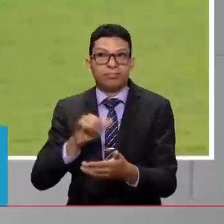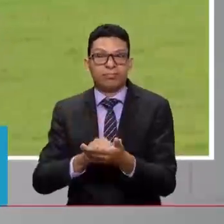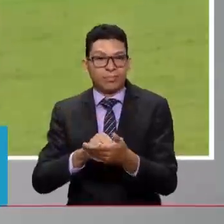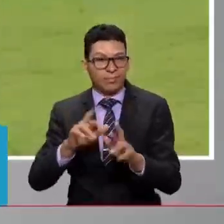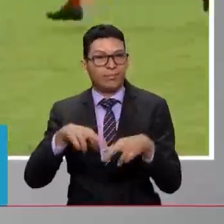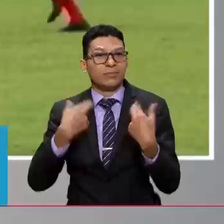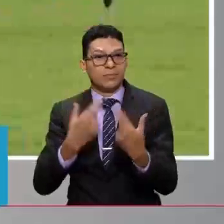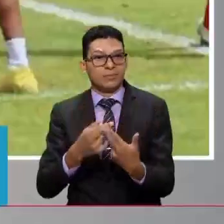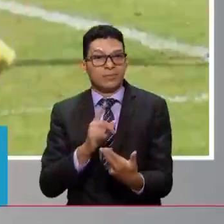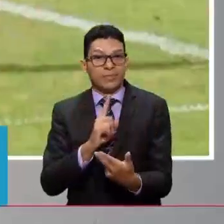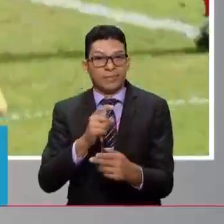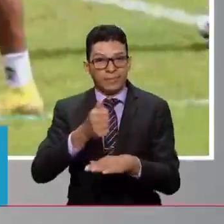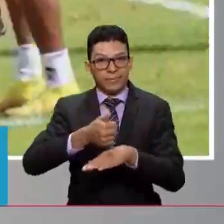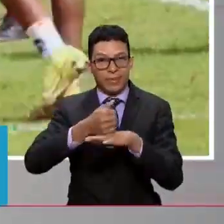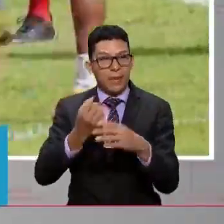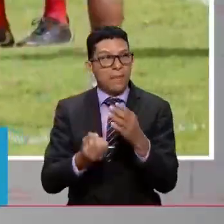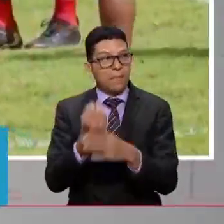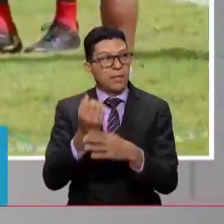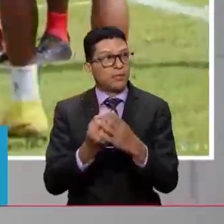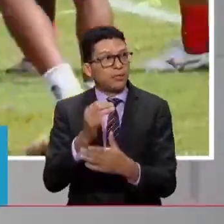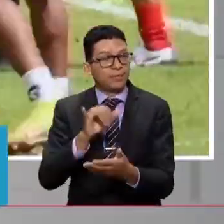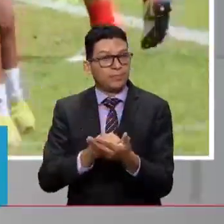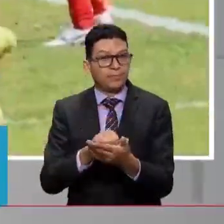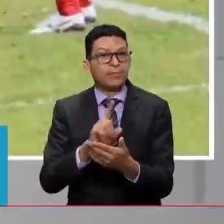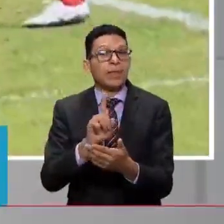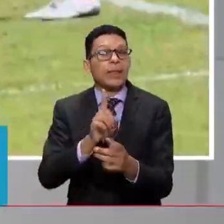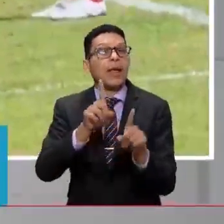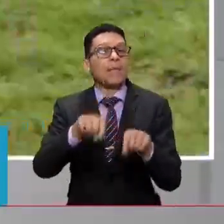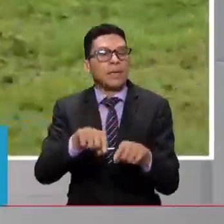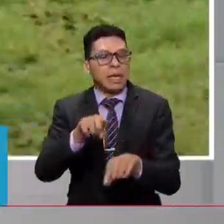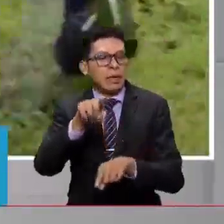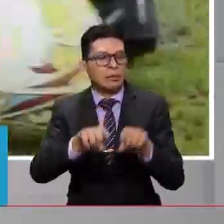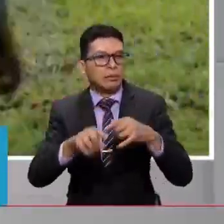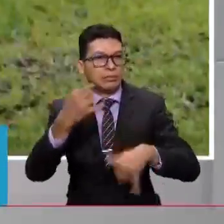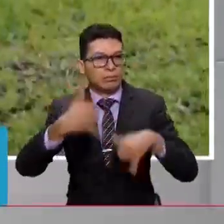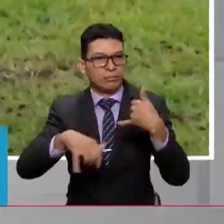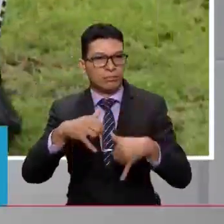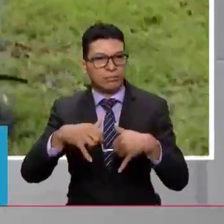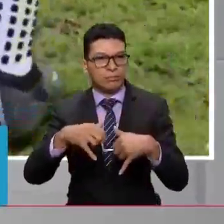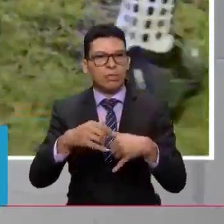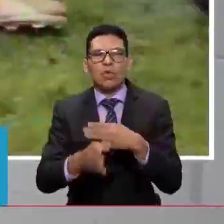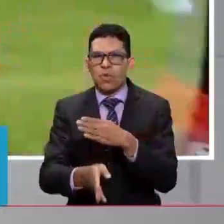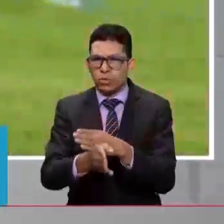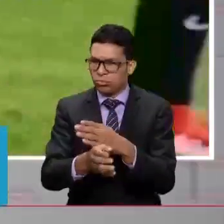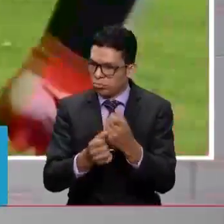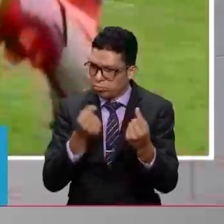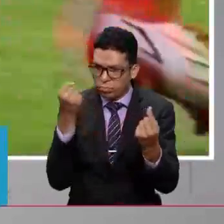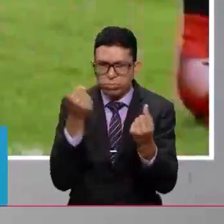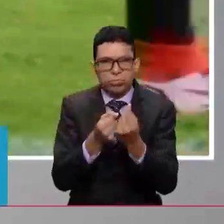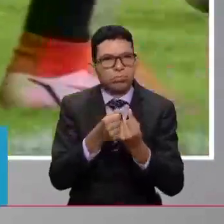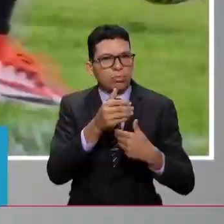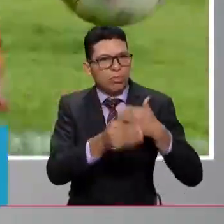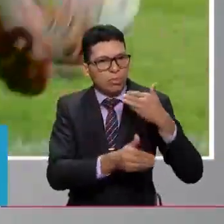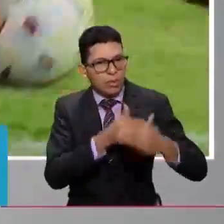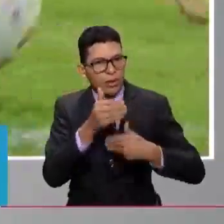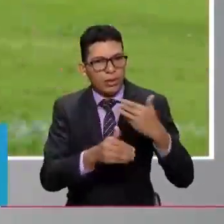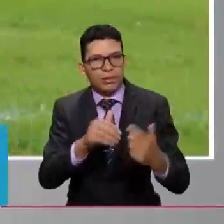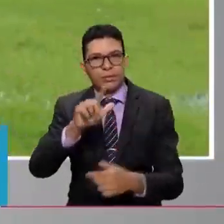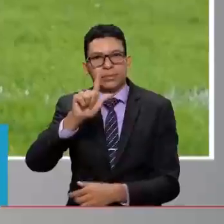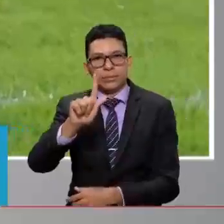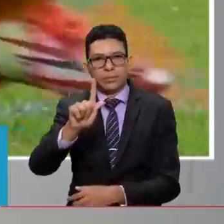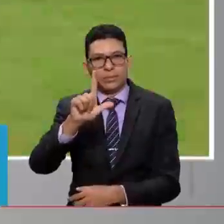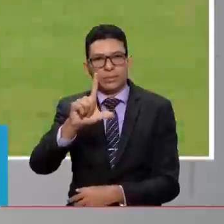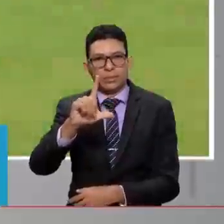los directivos del Deportivo Pasto, en donde también estuvieron algunos jugadores, decidieron seguir respaldando el proceso de Flavio